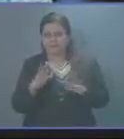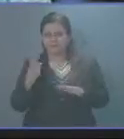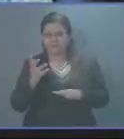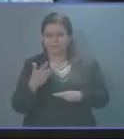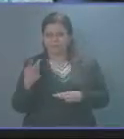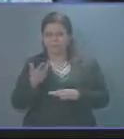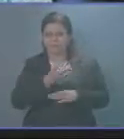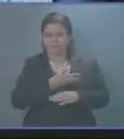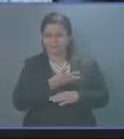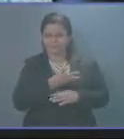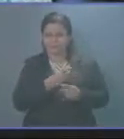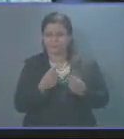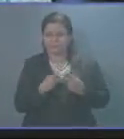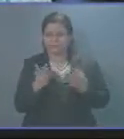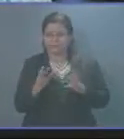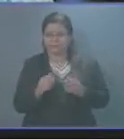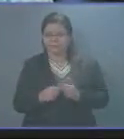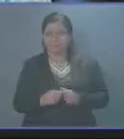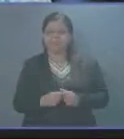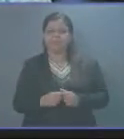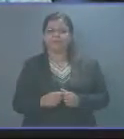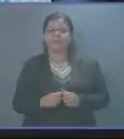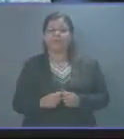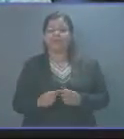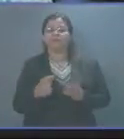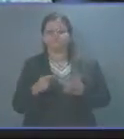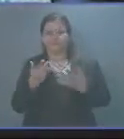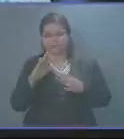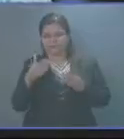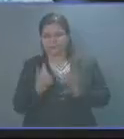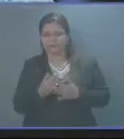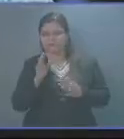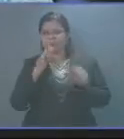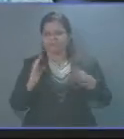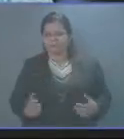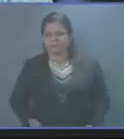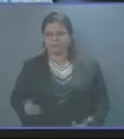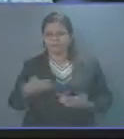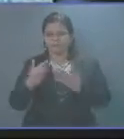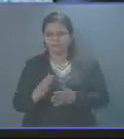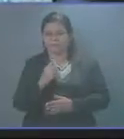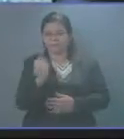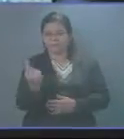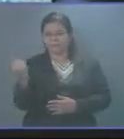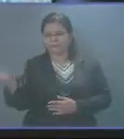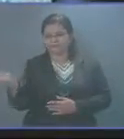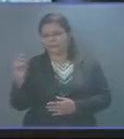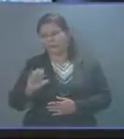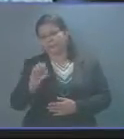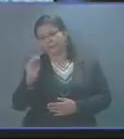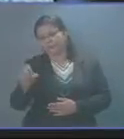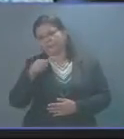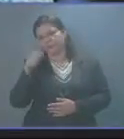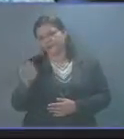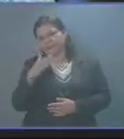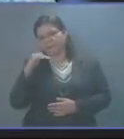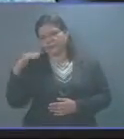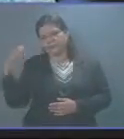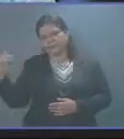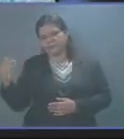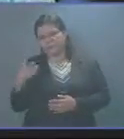merecedor de la distinción honorífica que este órgano de Estado confiere a personas naturales extranjeras por